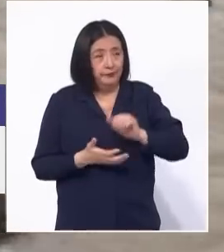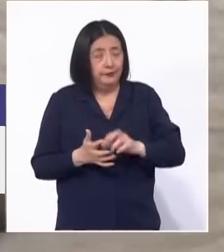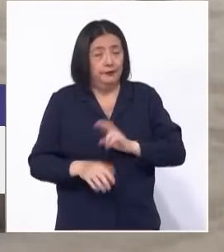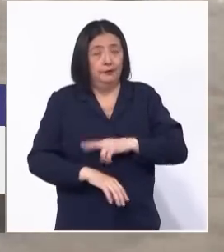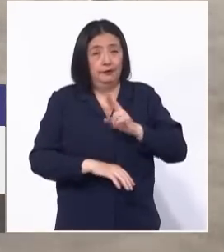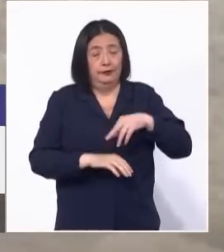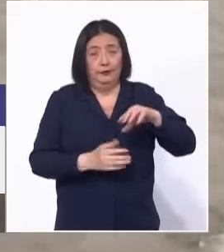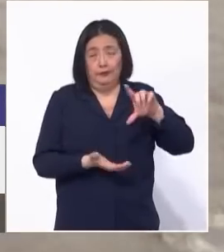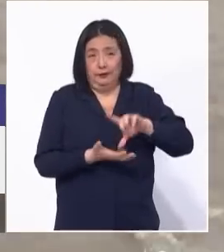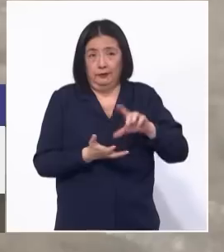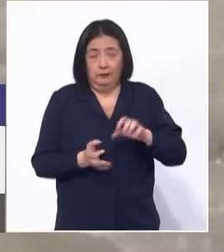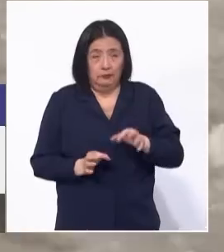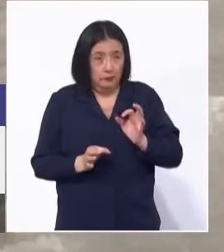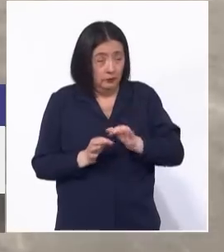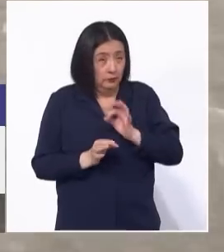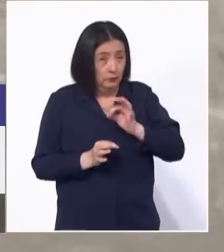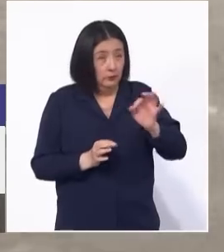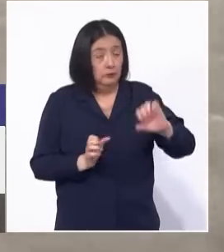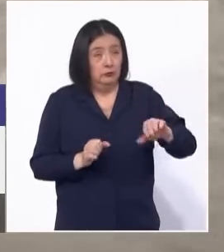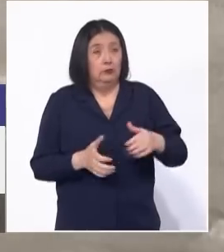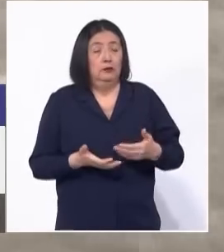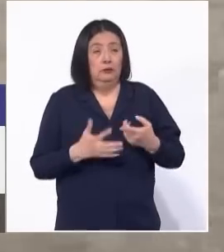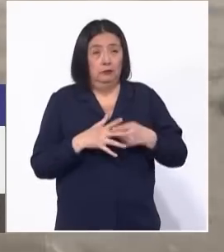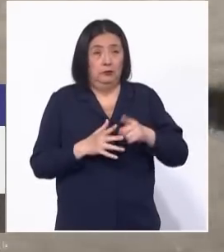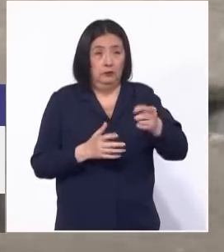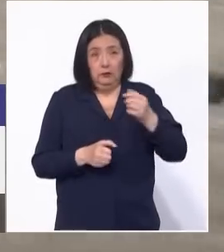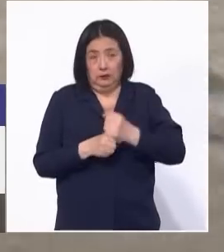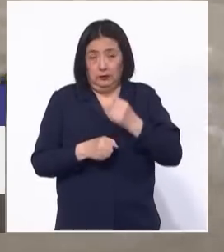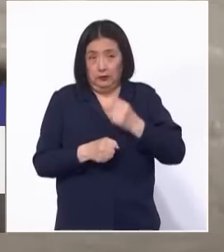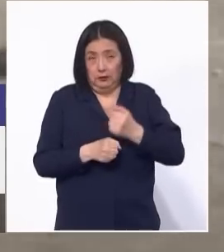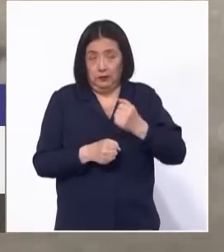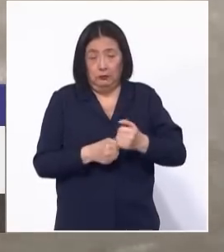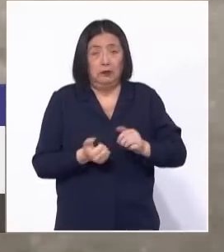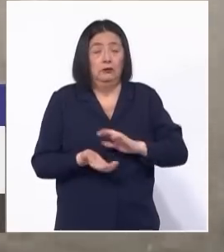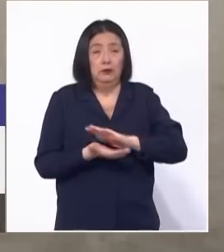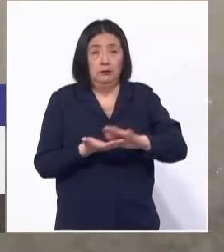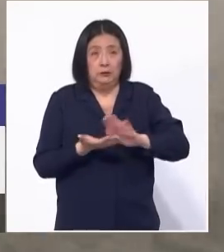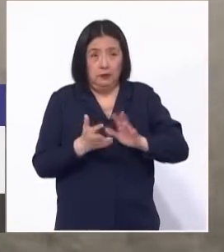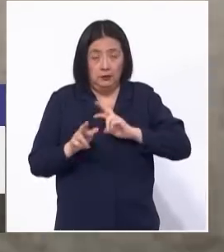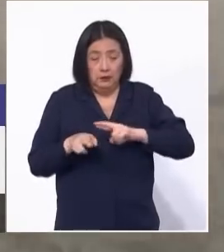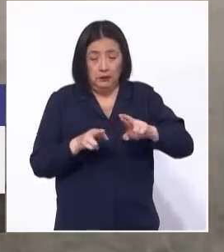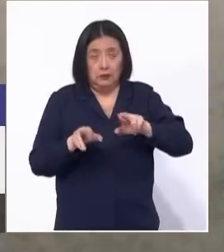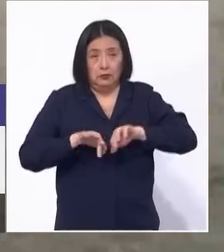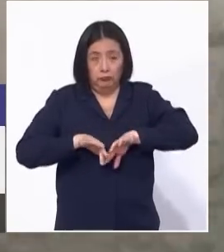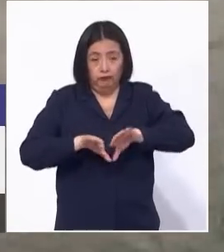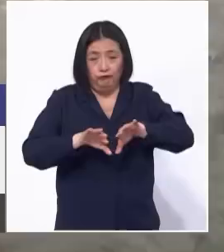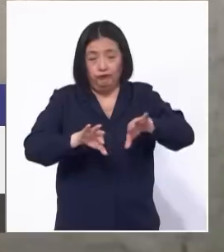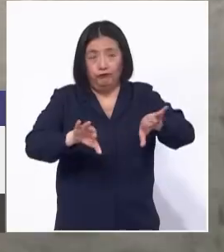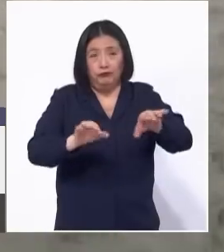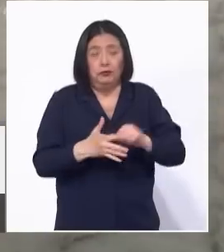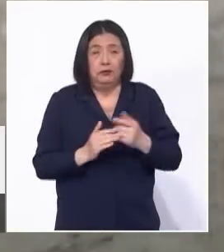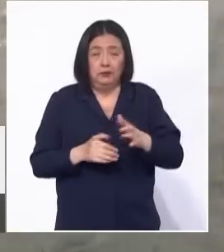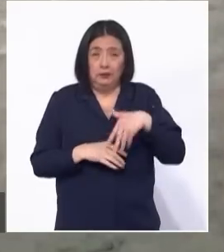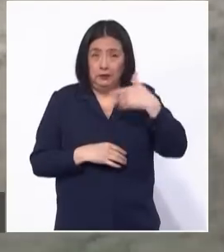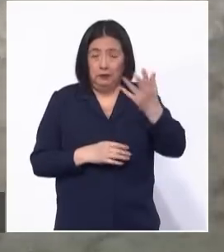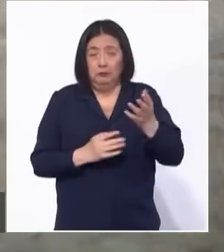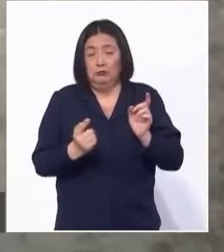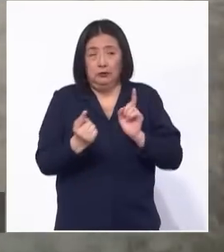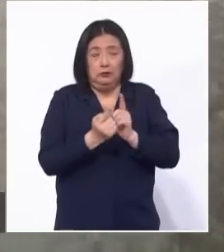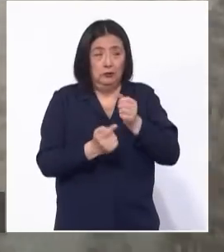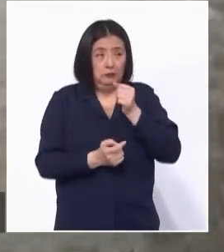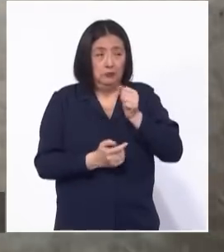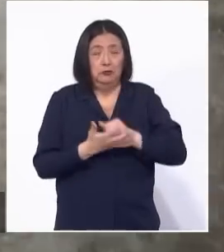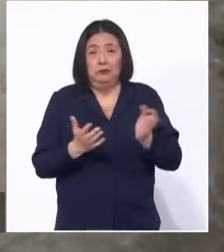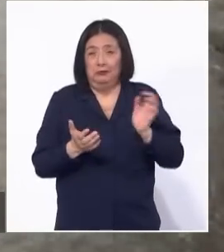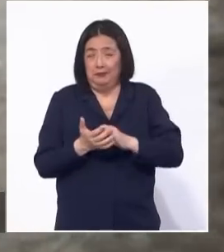región Lima Provincias para poder comenzar con estas labores de descolmatación. Vamos a regresar más adelante con Carla, que va a tener más